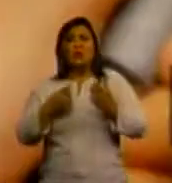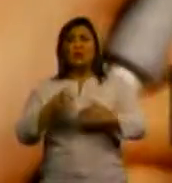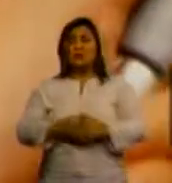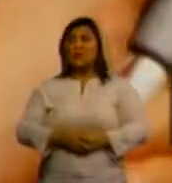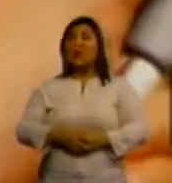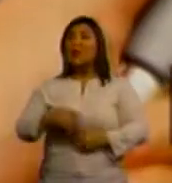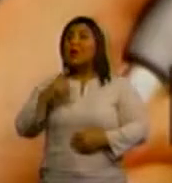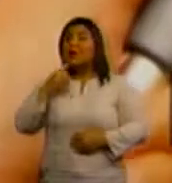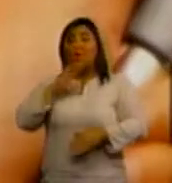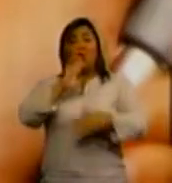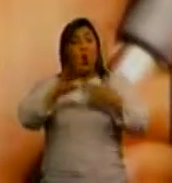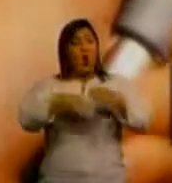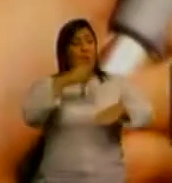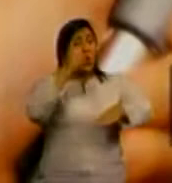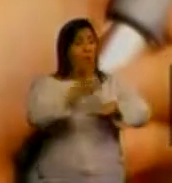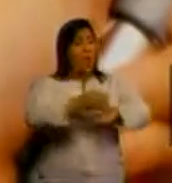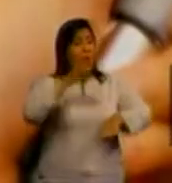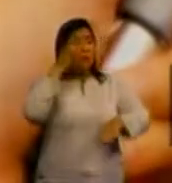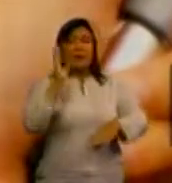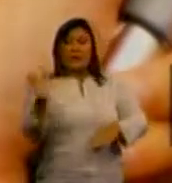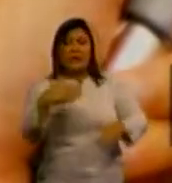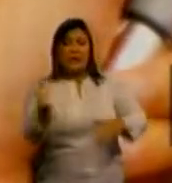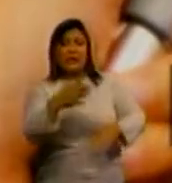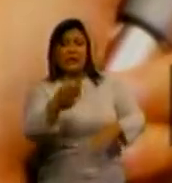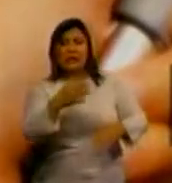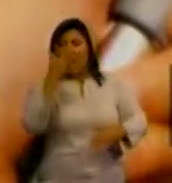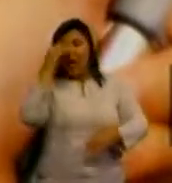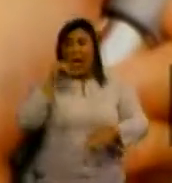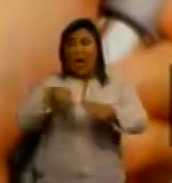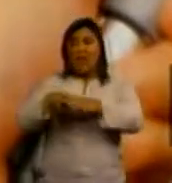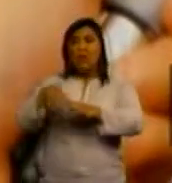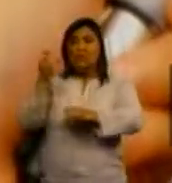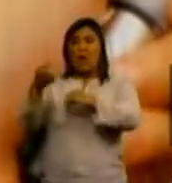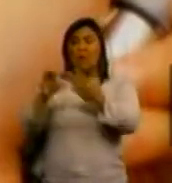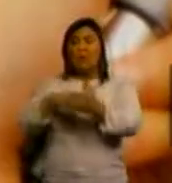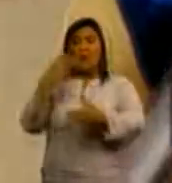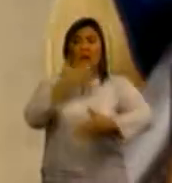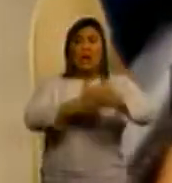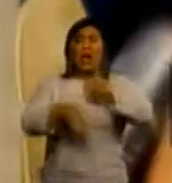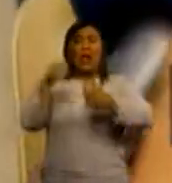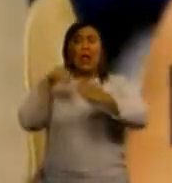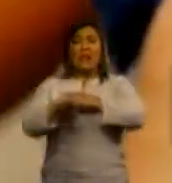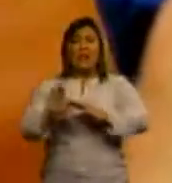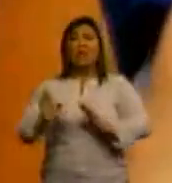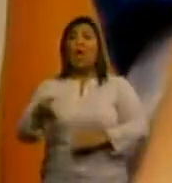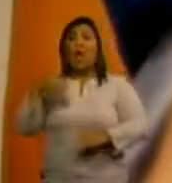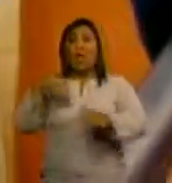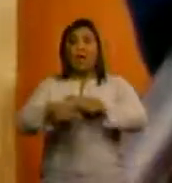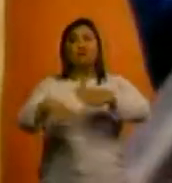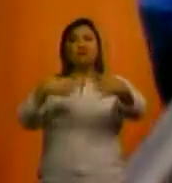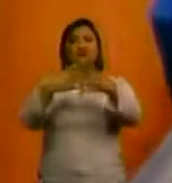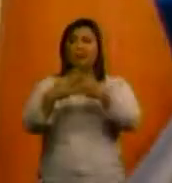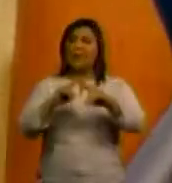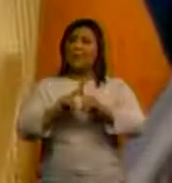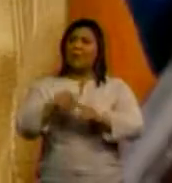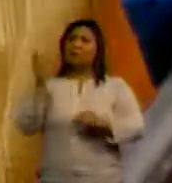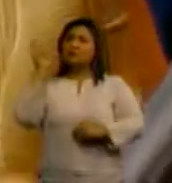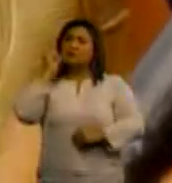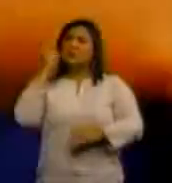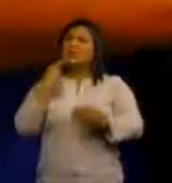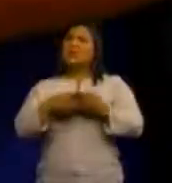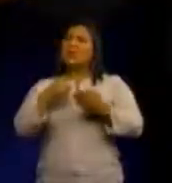todos los guías, los policías, salgan que hay muertos, heridos en la peni. ¿Qué es la peni? Pero se escuchó hasta el